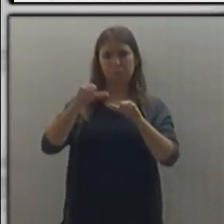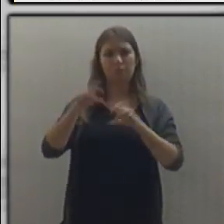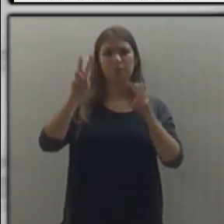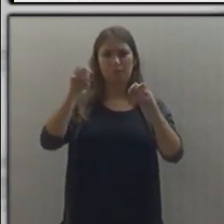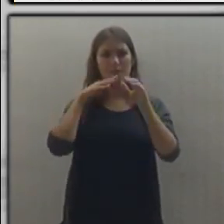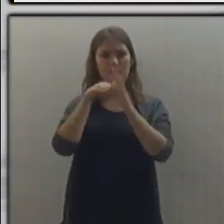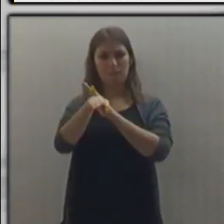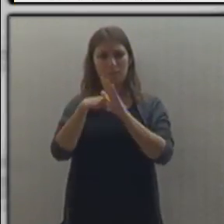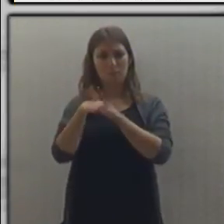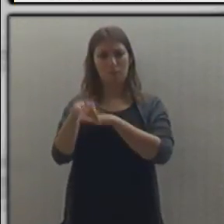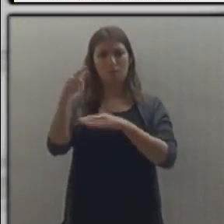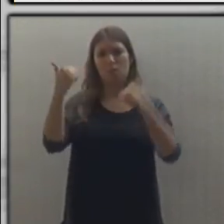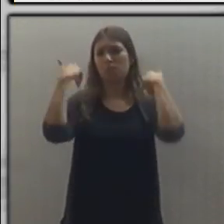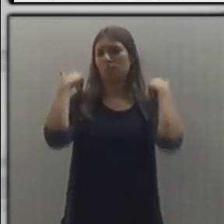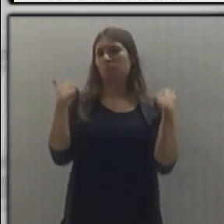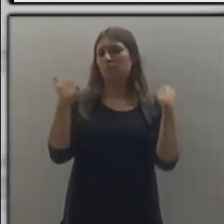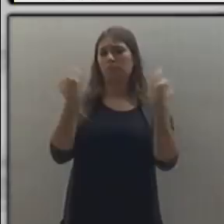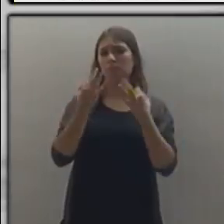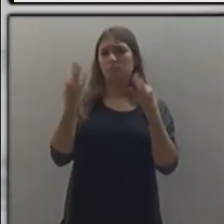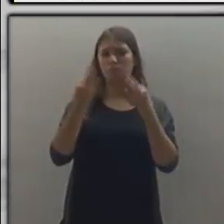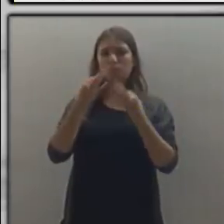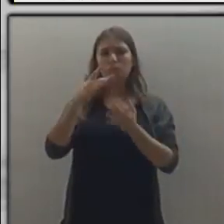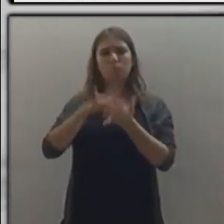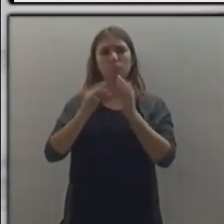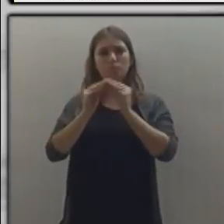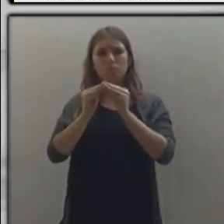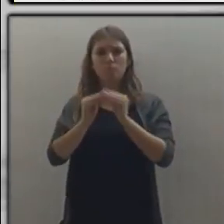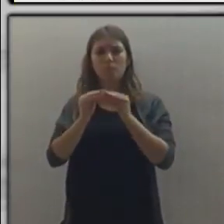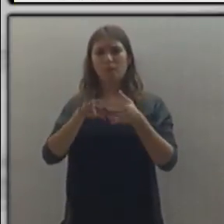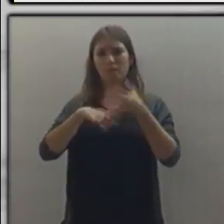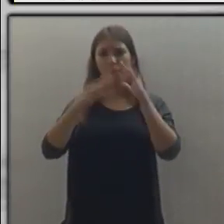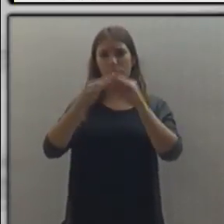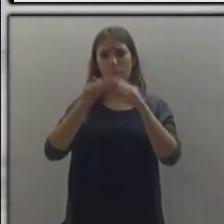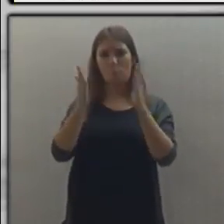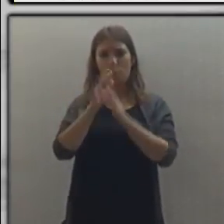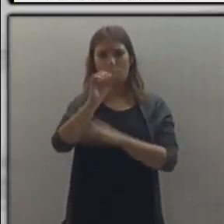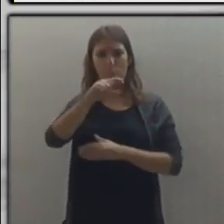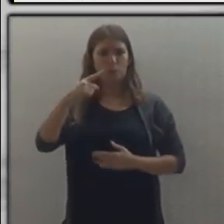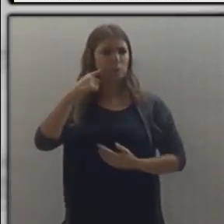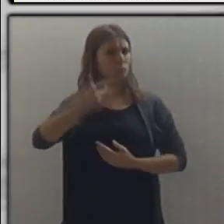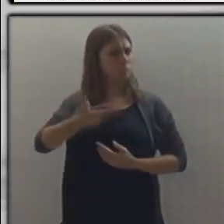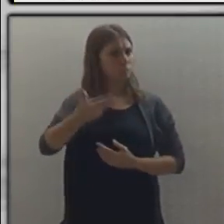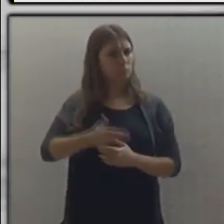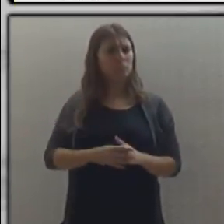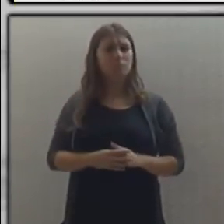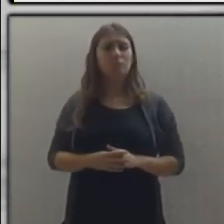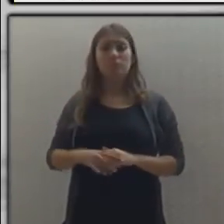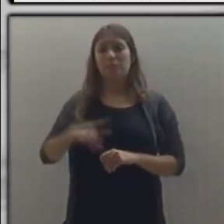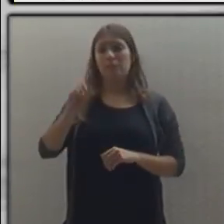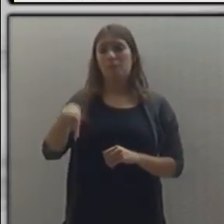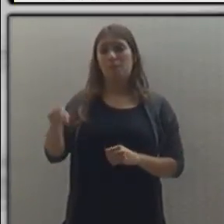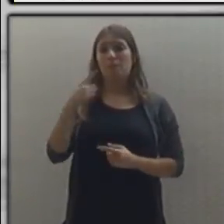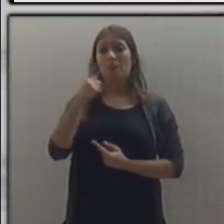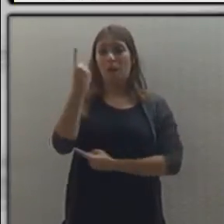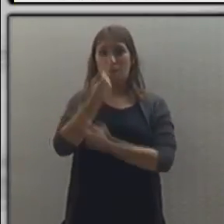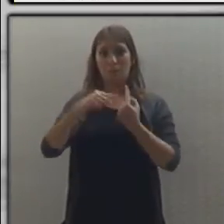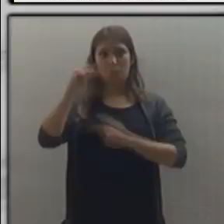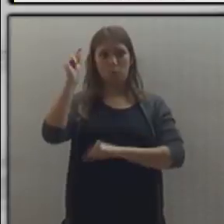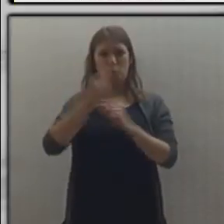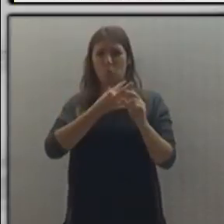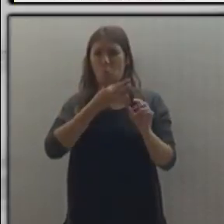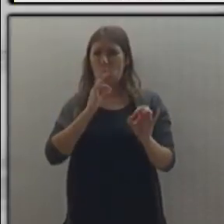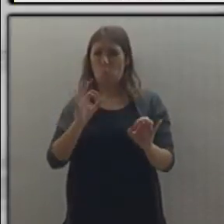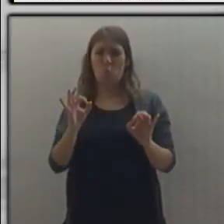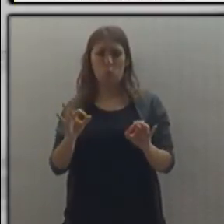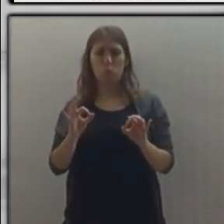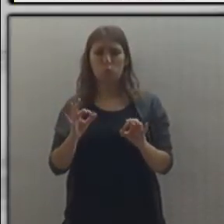accesibilidad y llevando a cabo experiencias de adaptación de viviendas muy importantes, ¿no? Y además a veces con poco presupuesto. Se ha